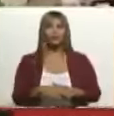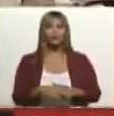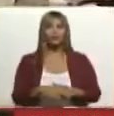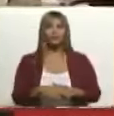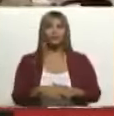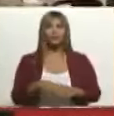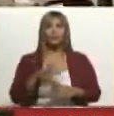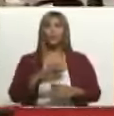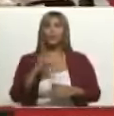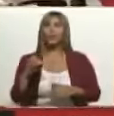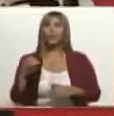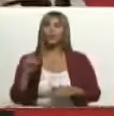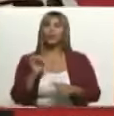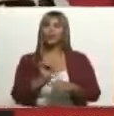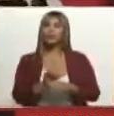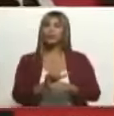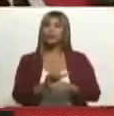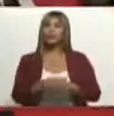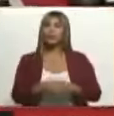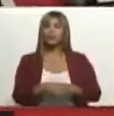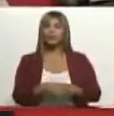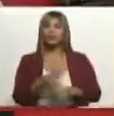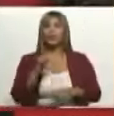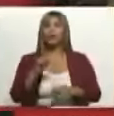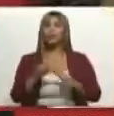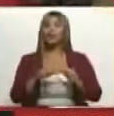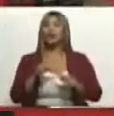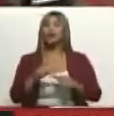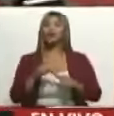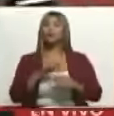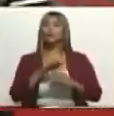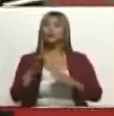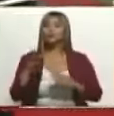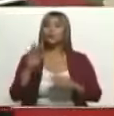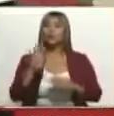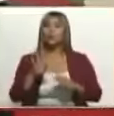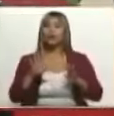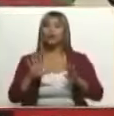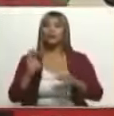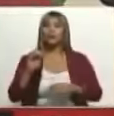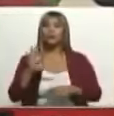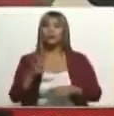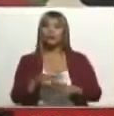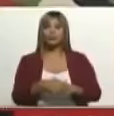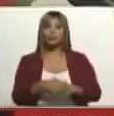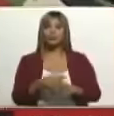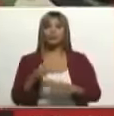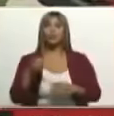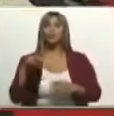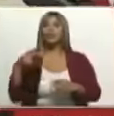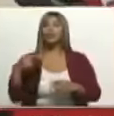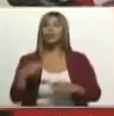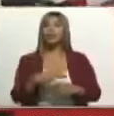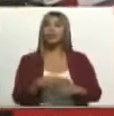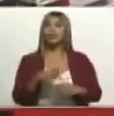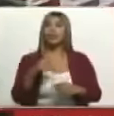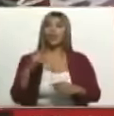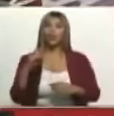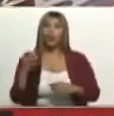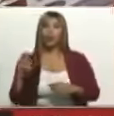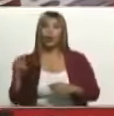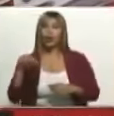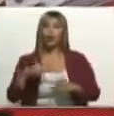Sucre, la Cota 905, en Tejería, Tocorón, Tocuyito.